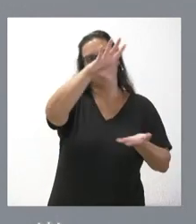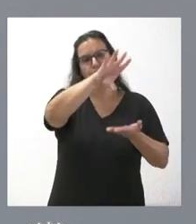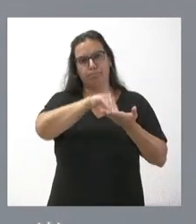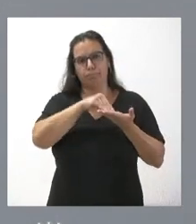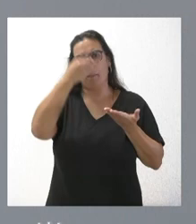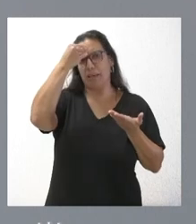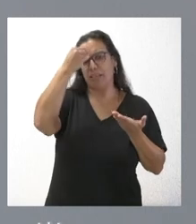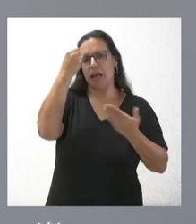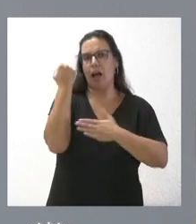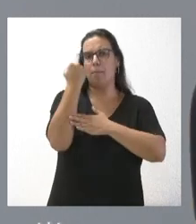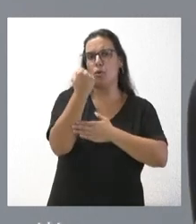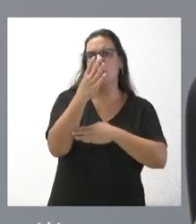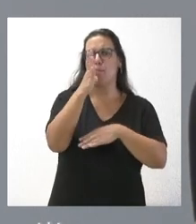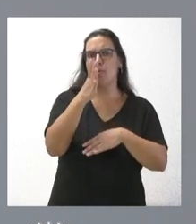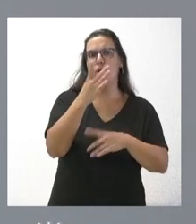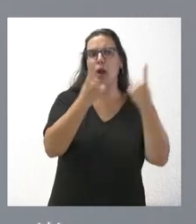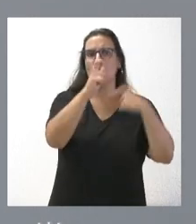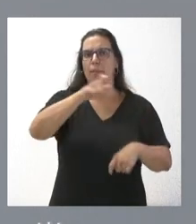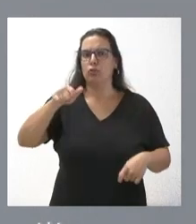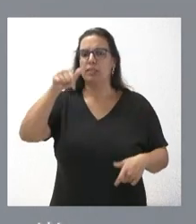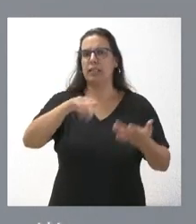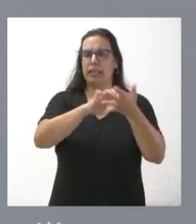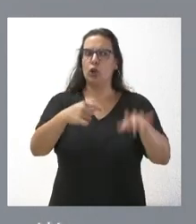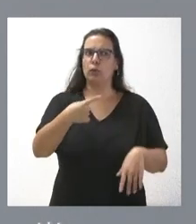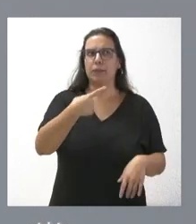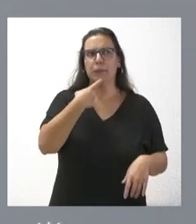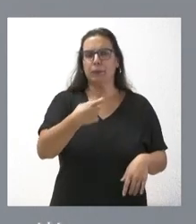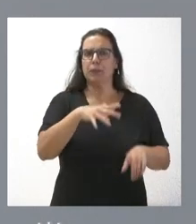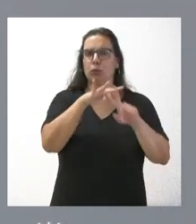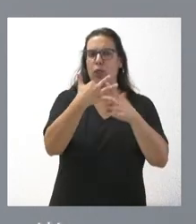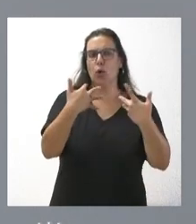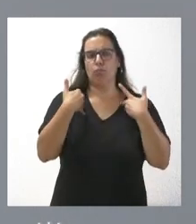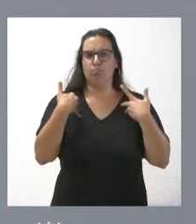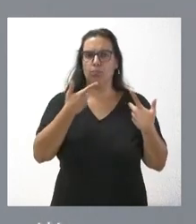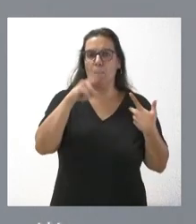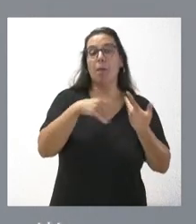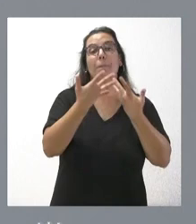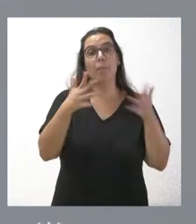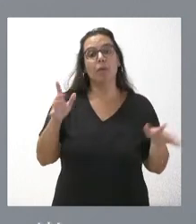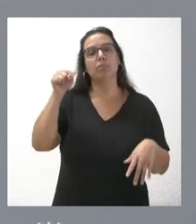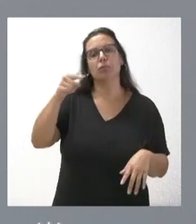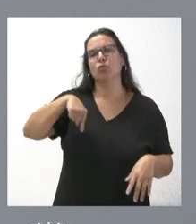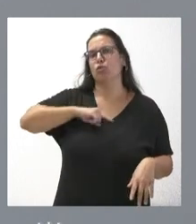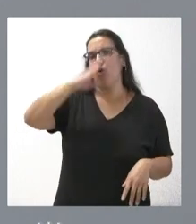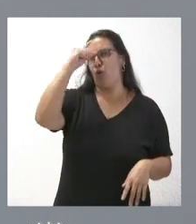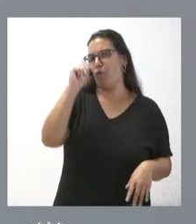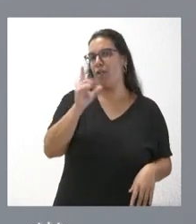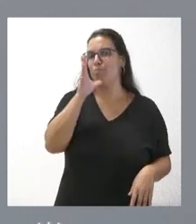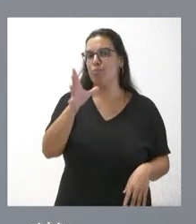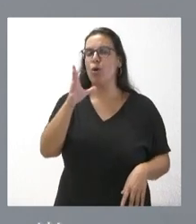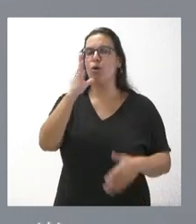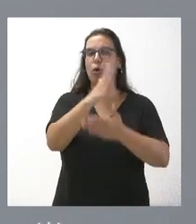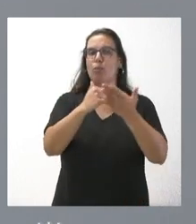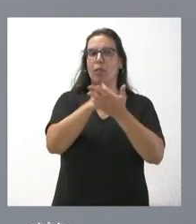a las dificultades que están pasando muchas personas de Castilla y León, no nos pueden hacer olvidar el hecho de que nuestra comunidad autónoma ocupa algún